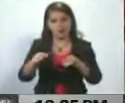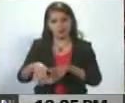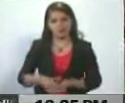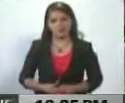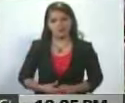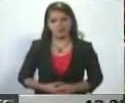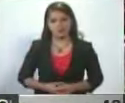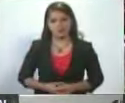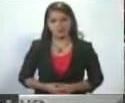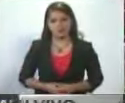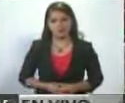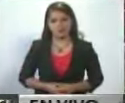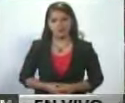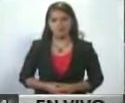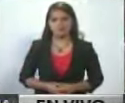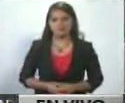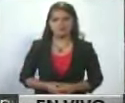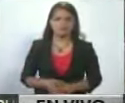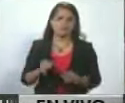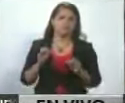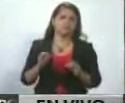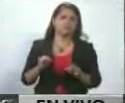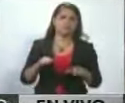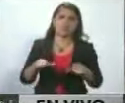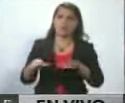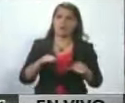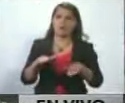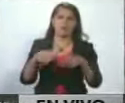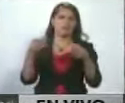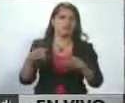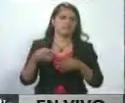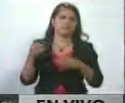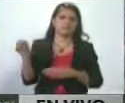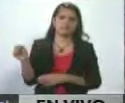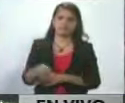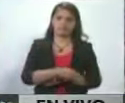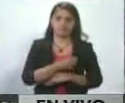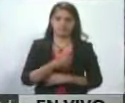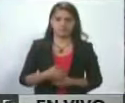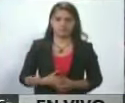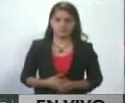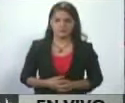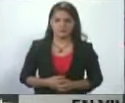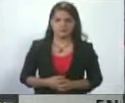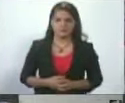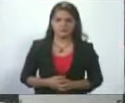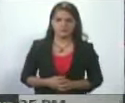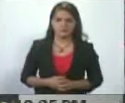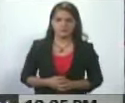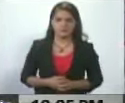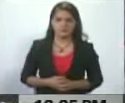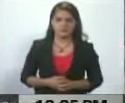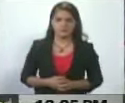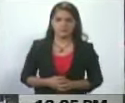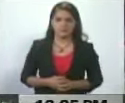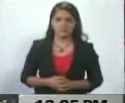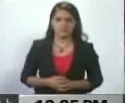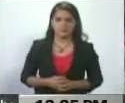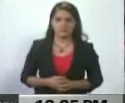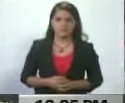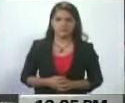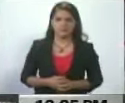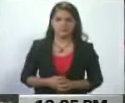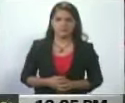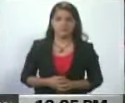de Cojedes, el invicto Estado Bolivariano de Cojedes. Quiero saludar también y agradecer a